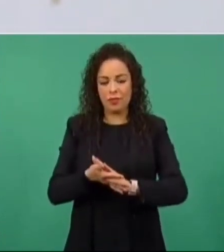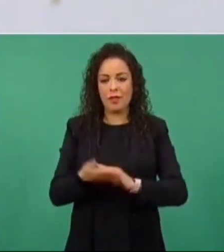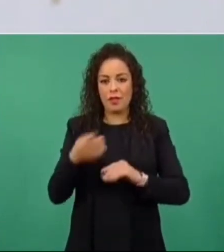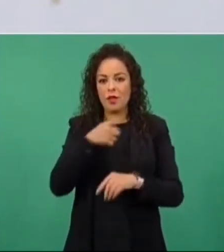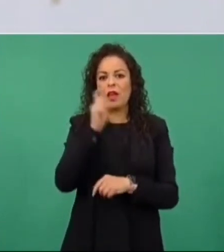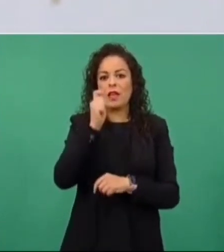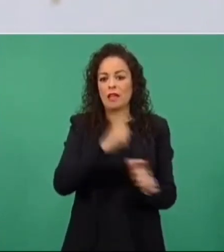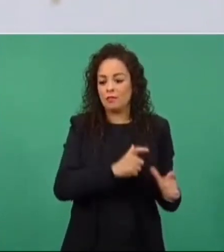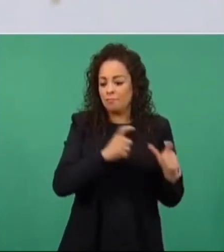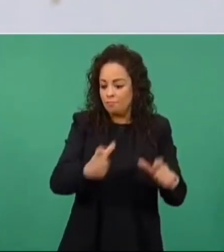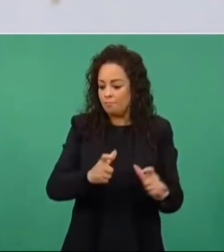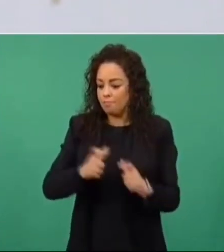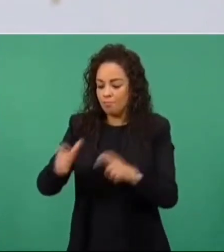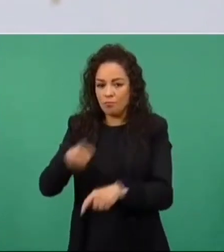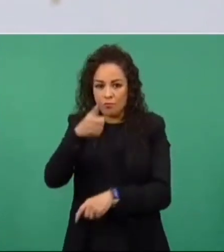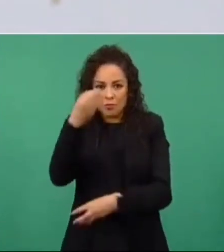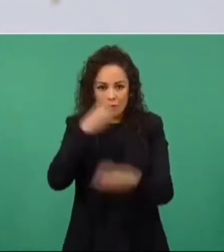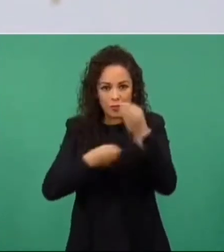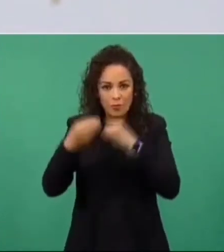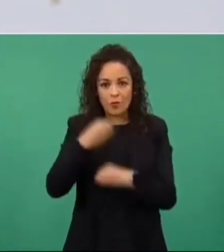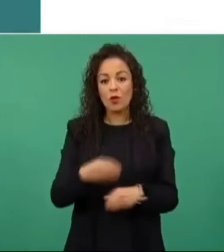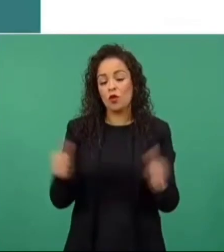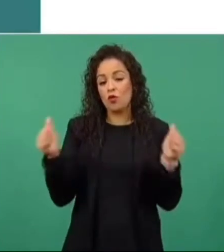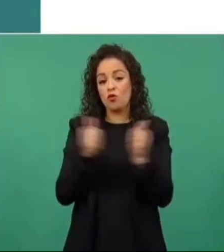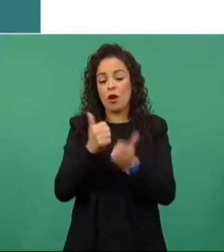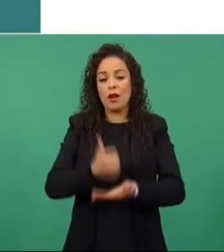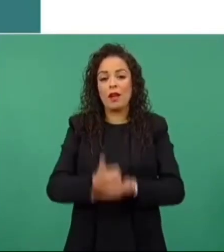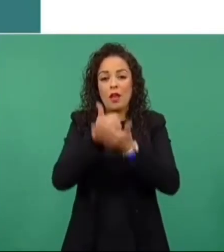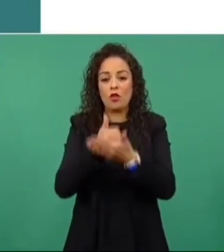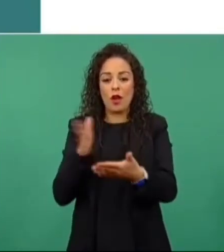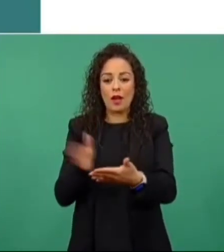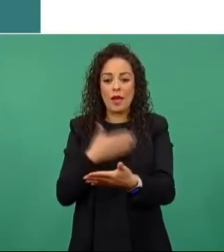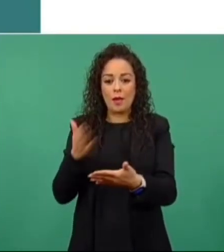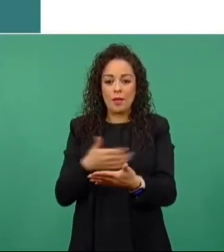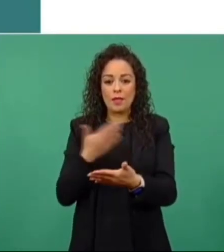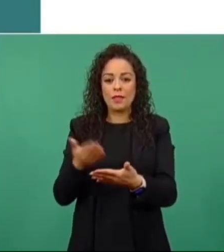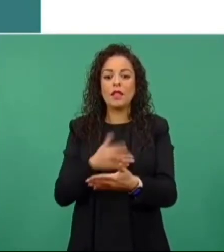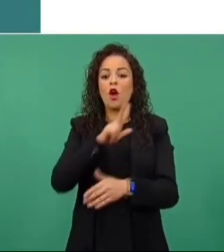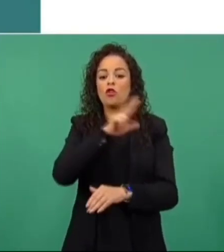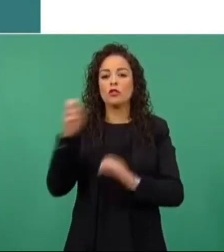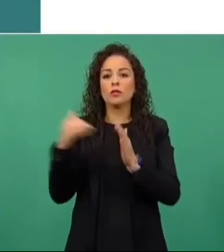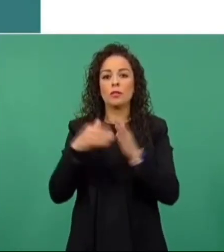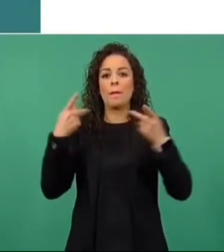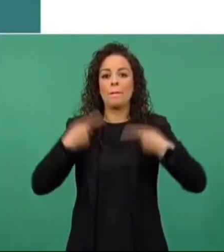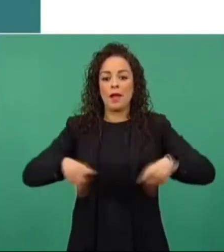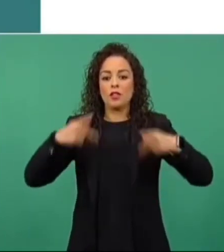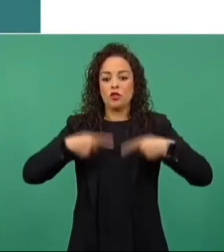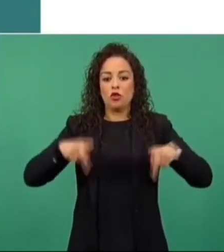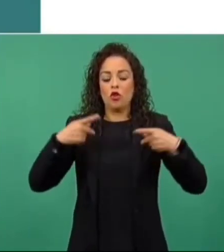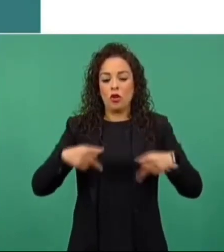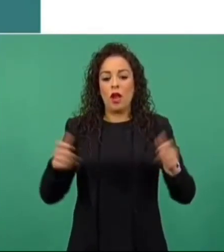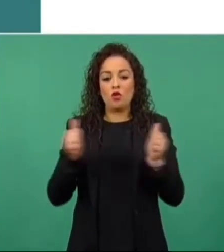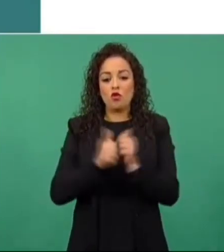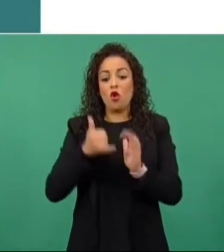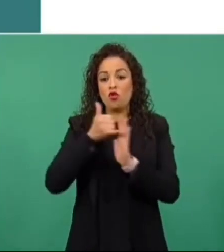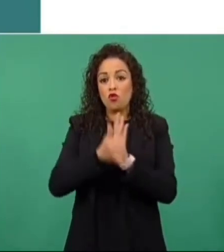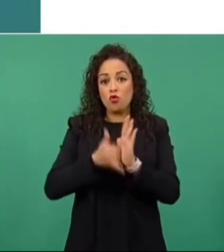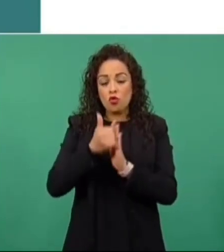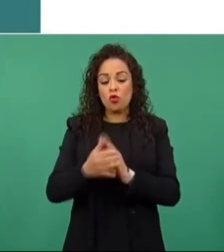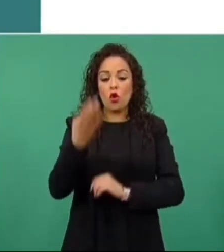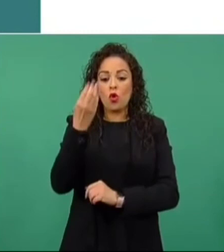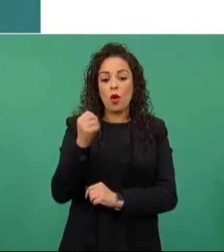través de la revista del consumidor ha alcanzado a 800 mil personas. A través de YouTube, 9